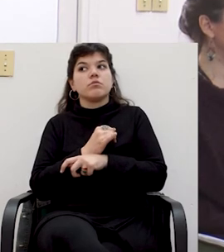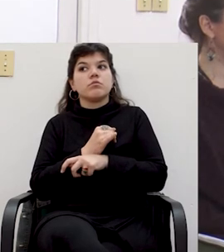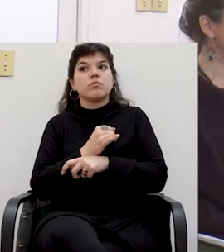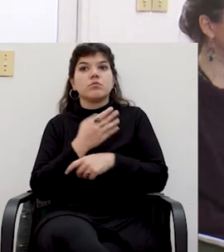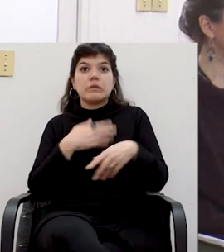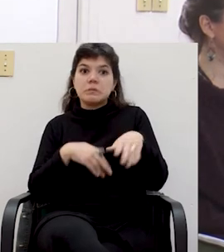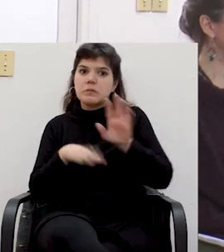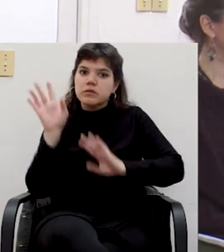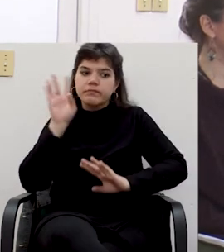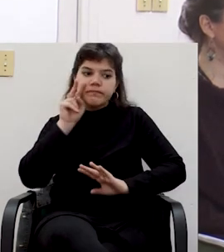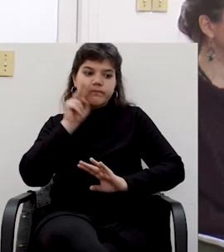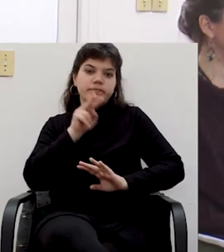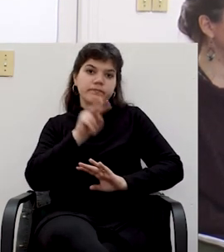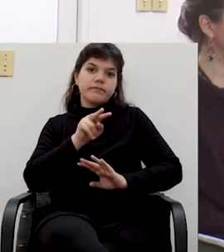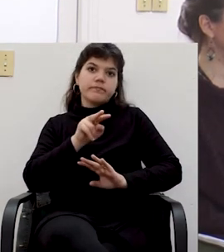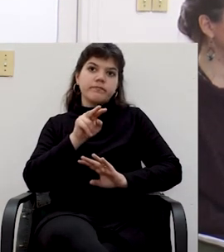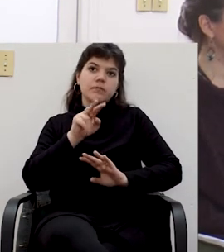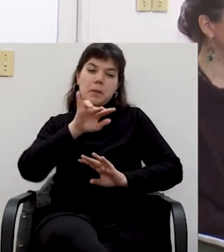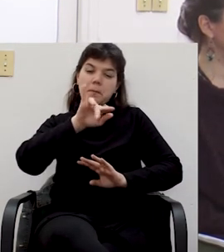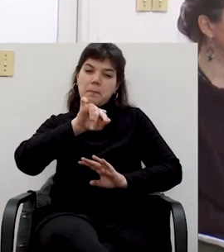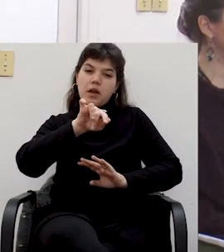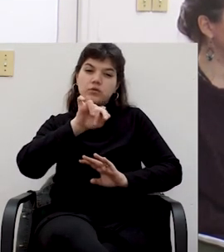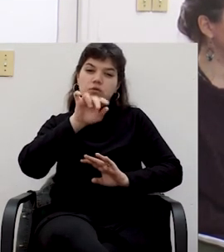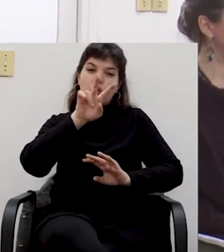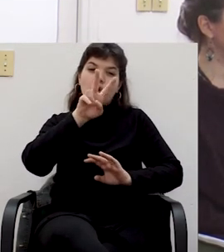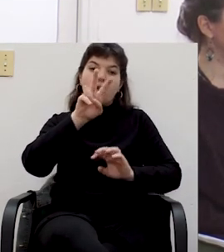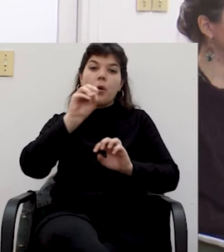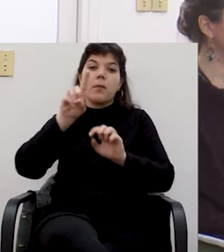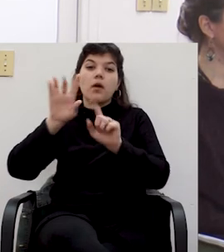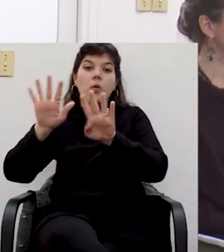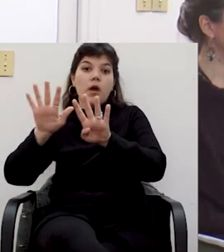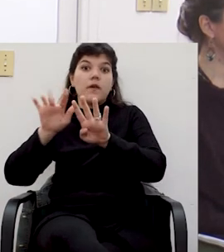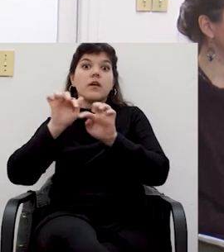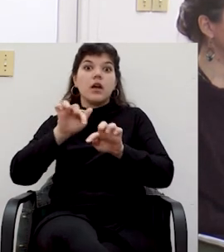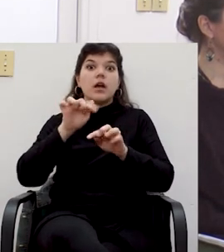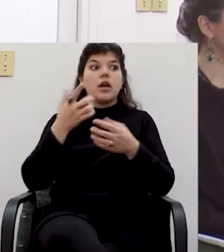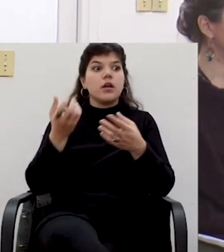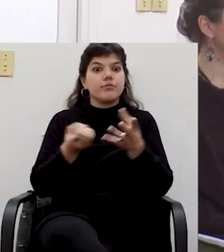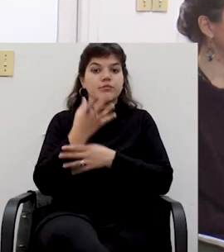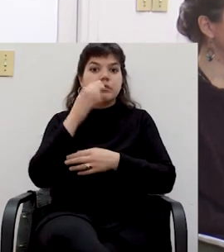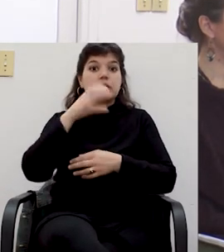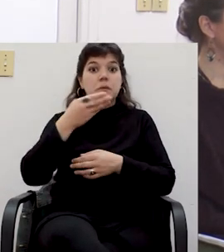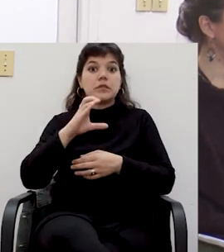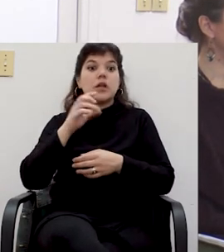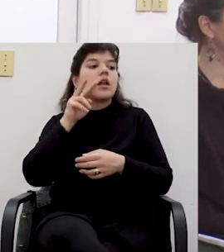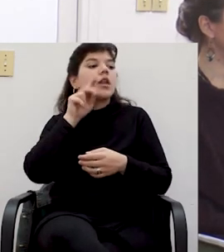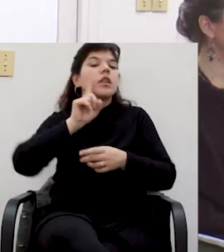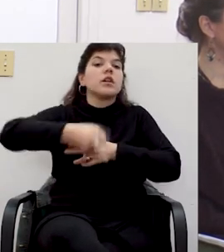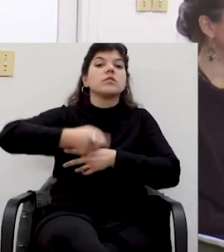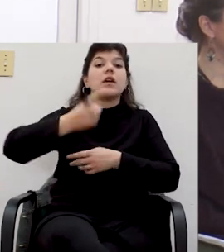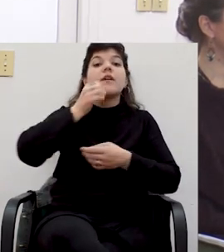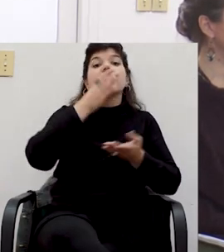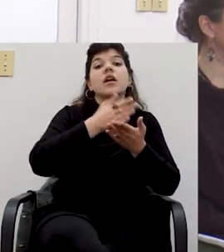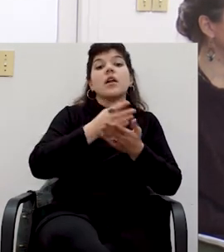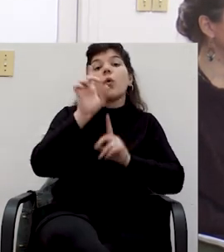Más fuertemente, en mayo del 2019, el CDC definió que Bienestar Universitario